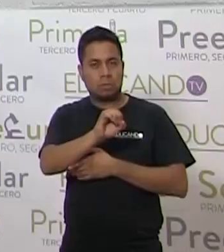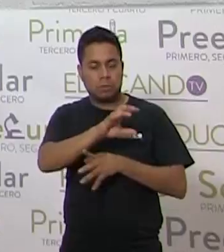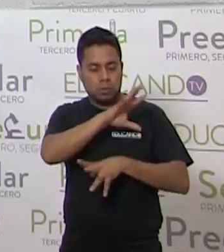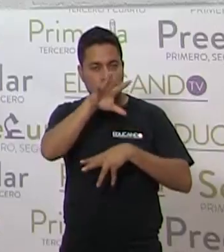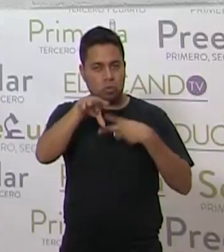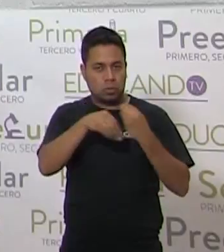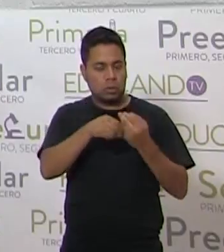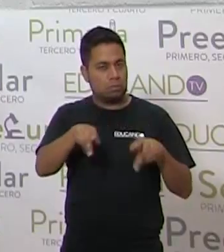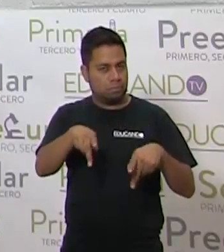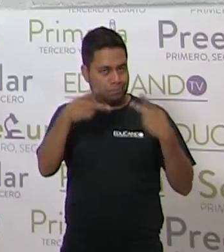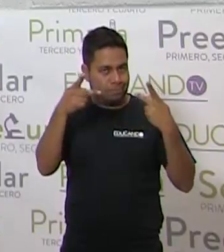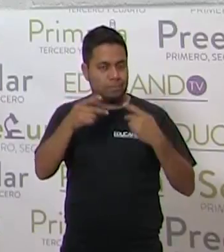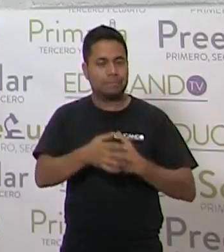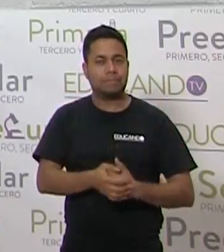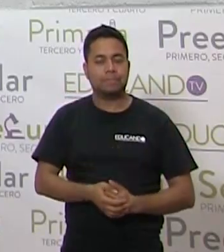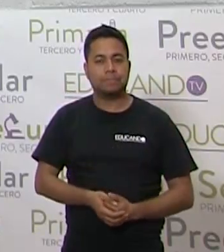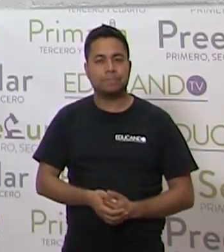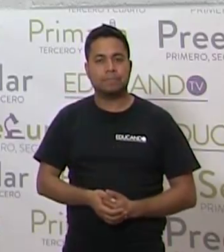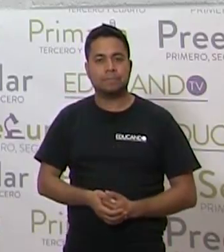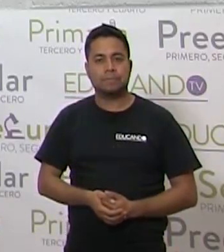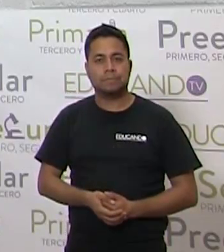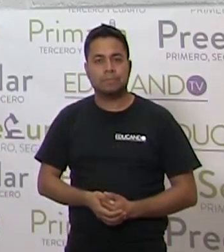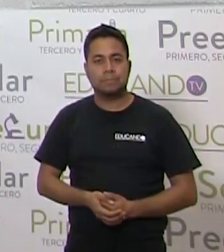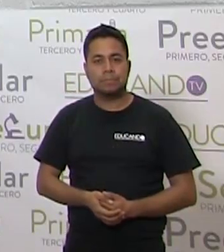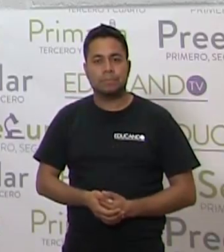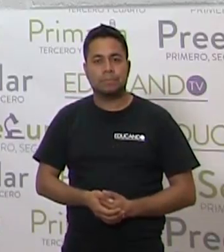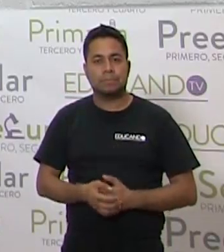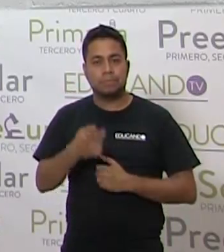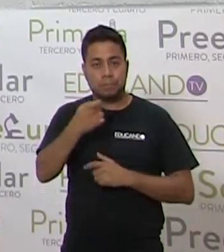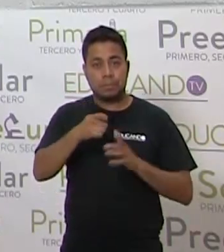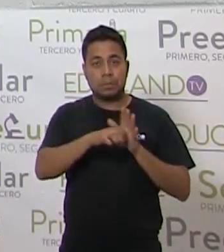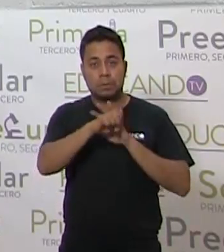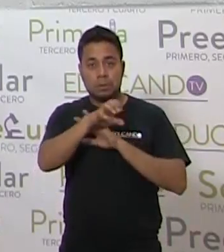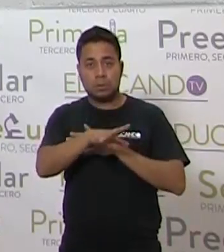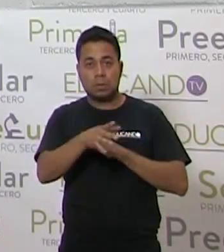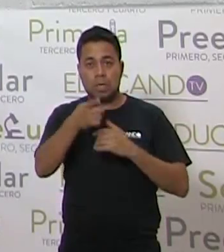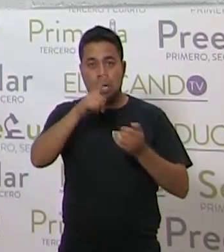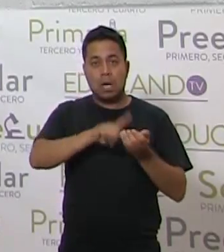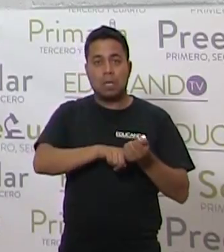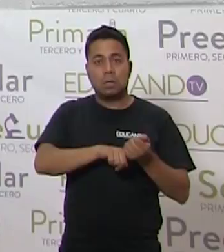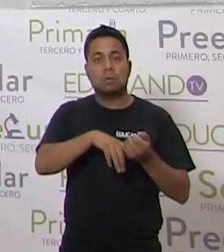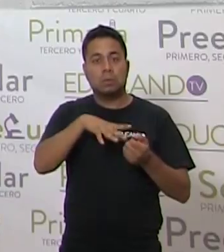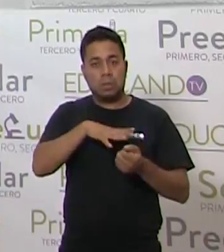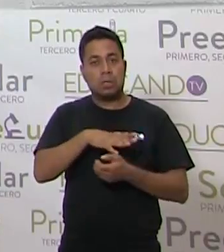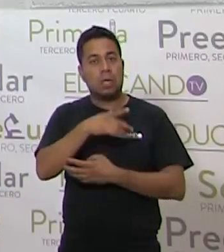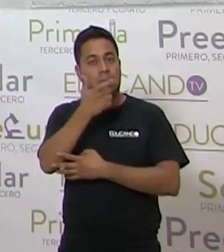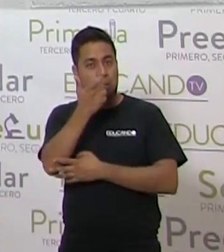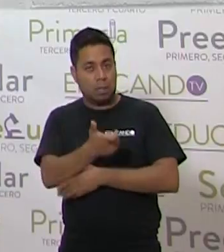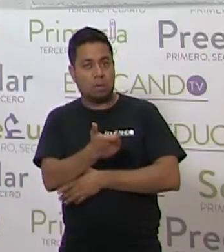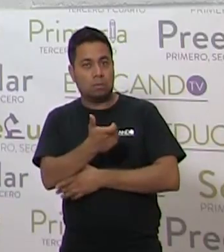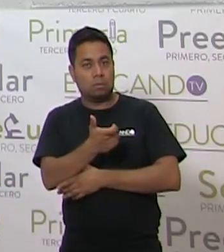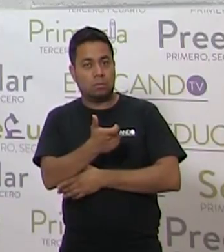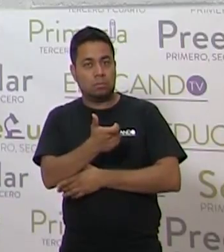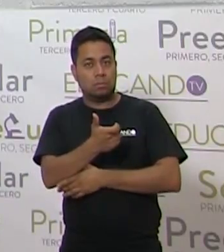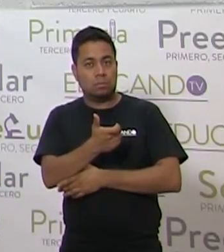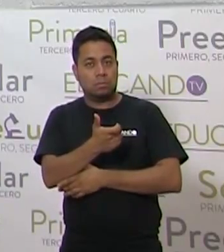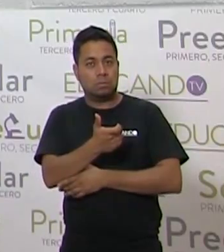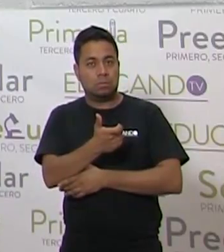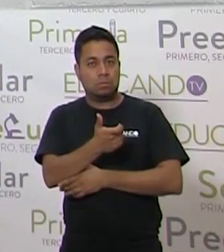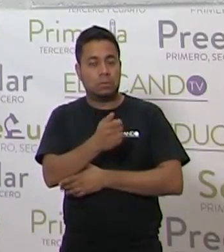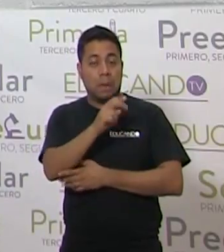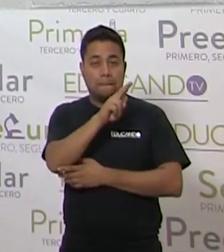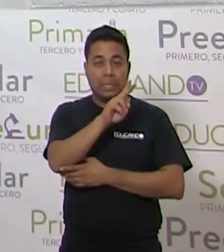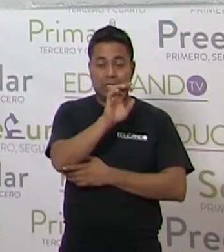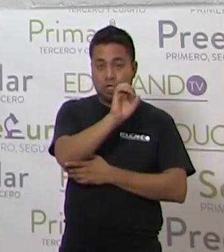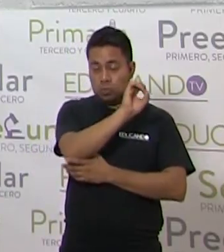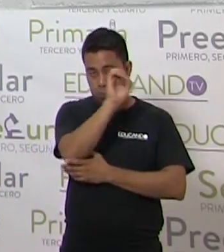total vendido quiere decir que aquí hay cierta cantidad de dinero que que es el